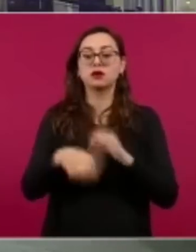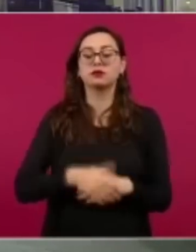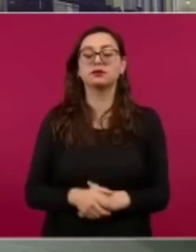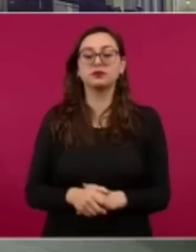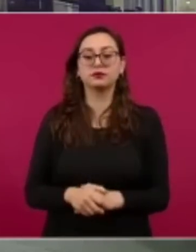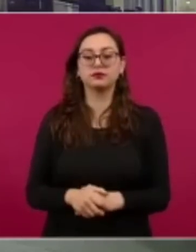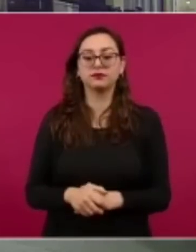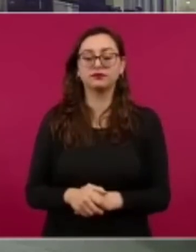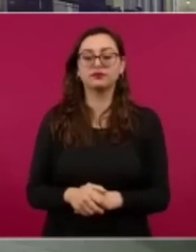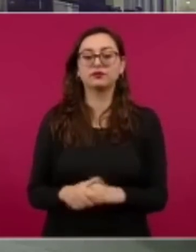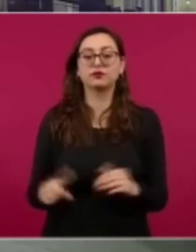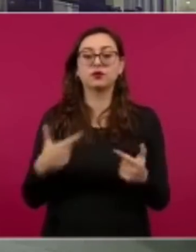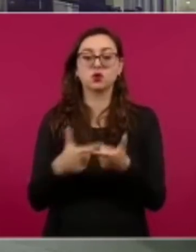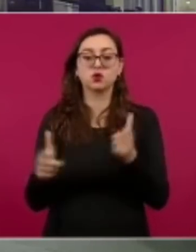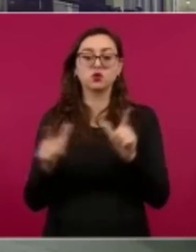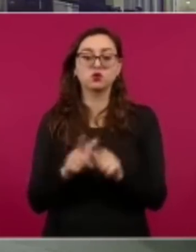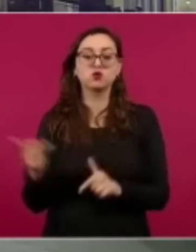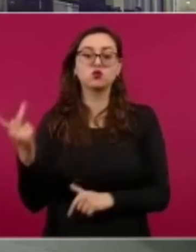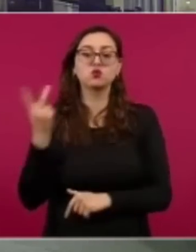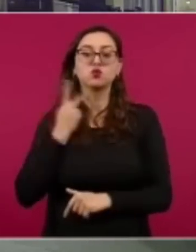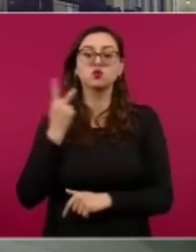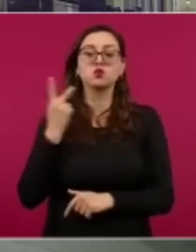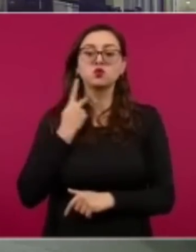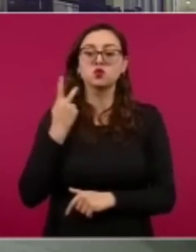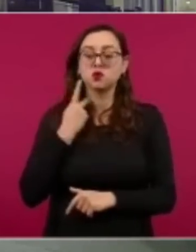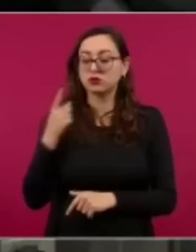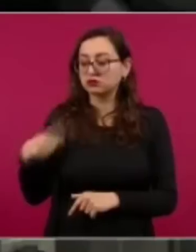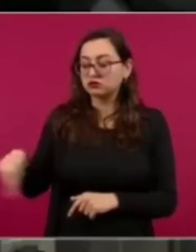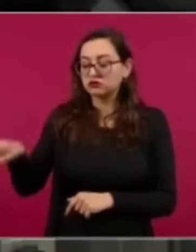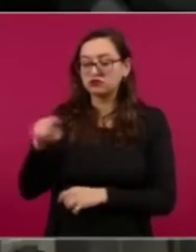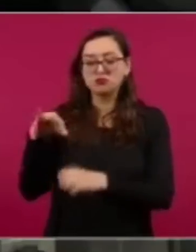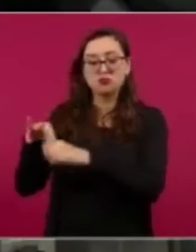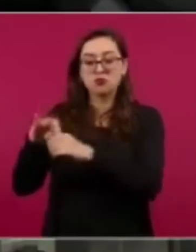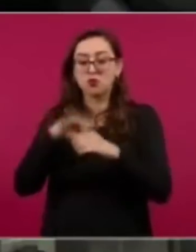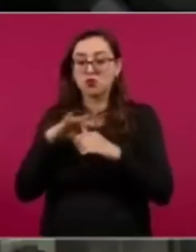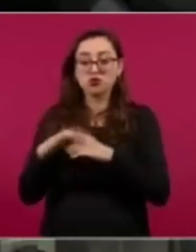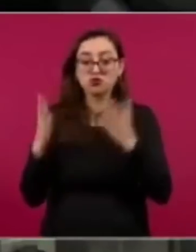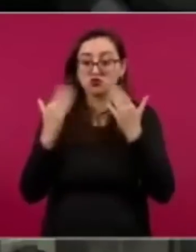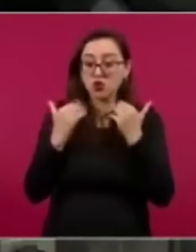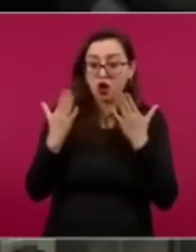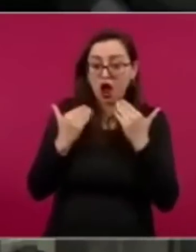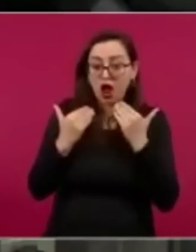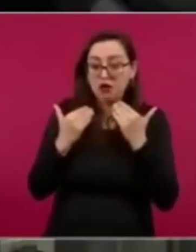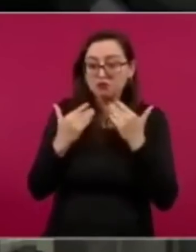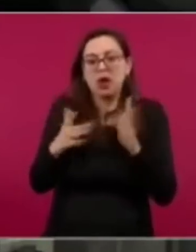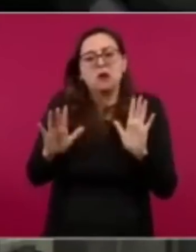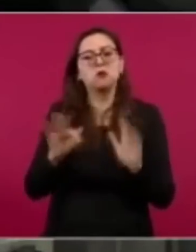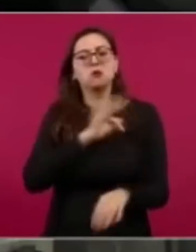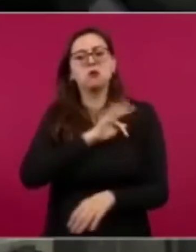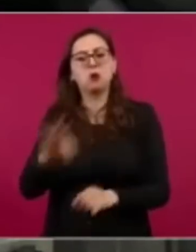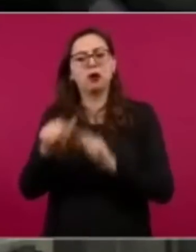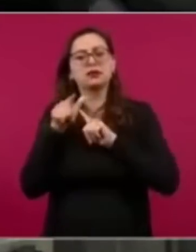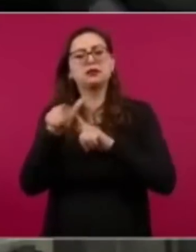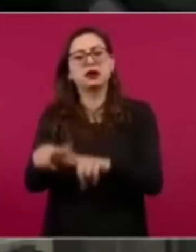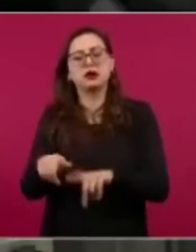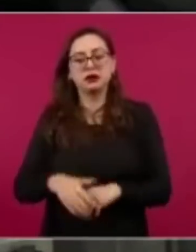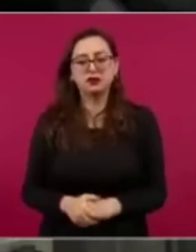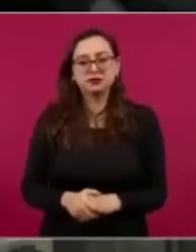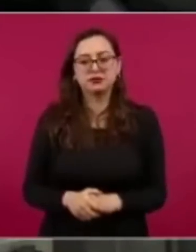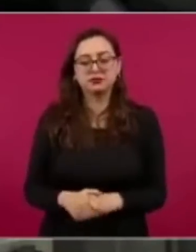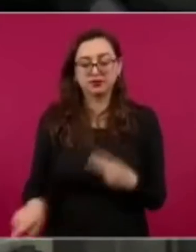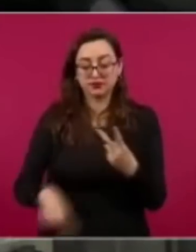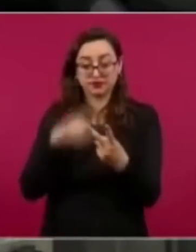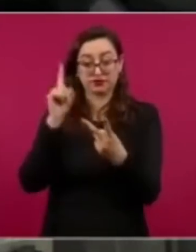políticos no pierdan registro cuando no tengan votos. Se introdujo, por ejemplo, que los partidos políticos